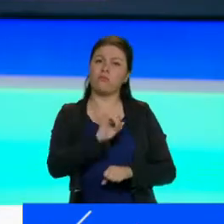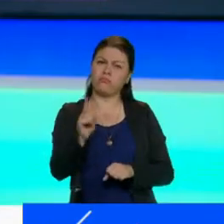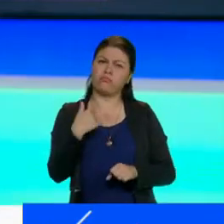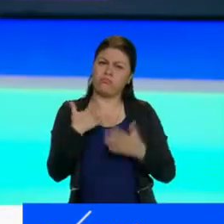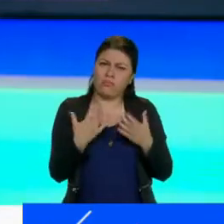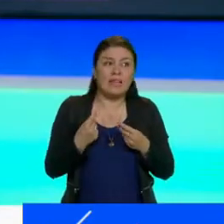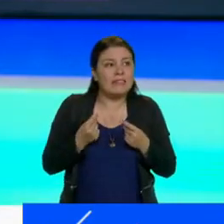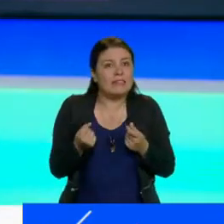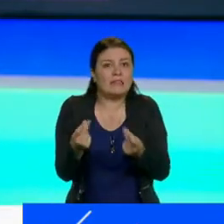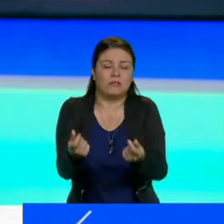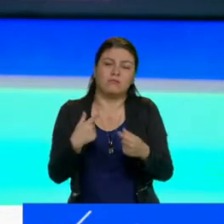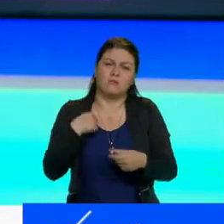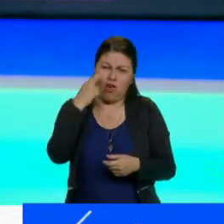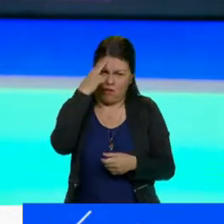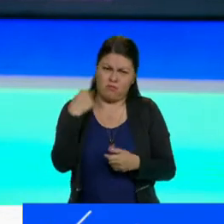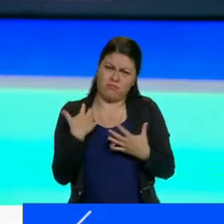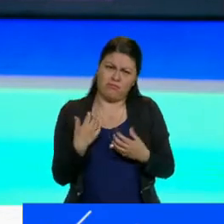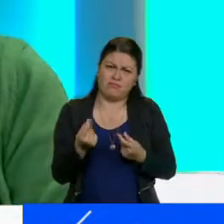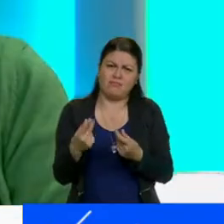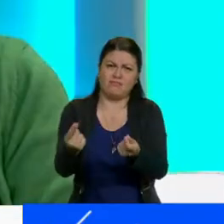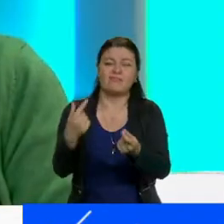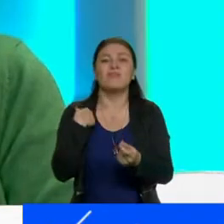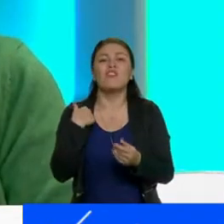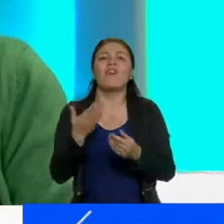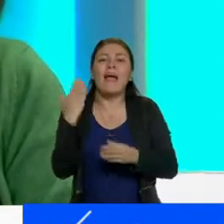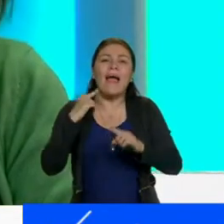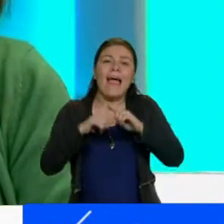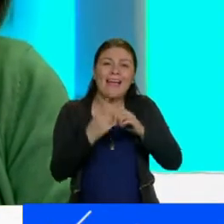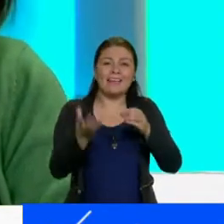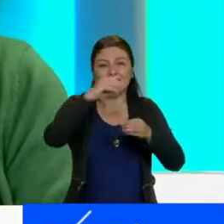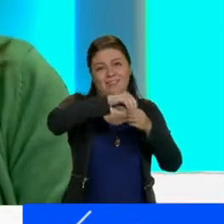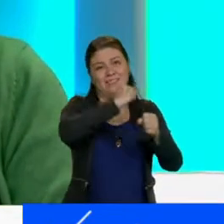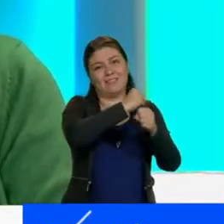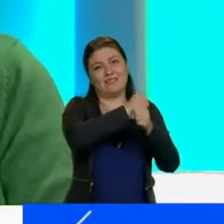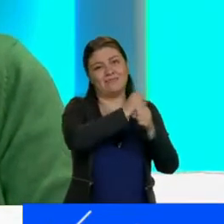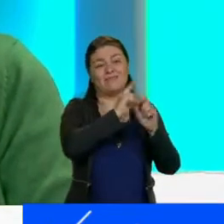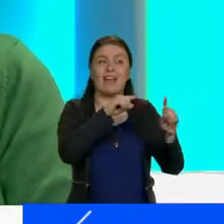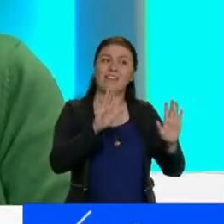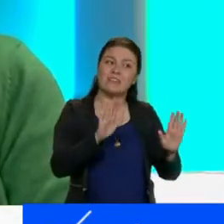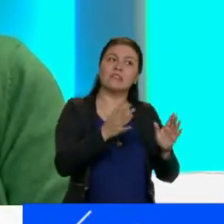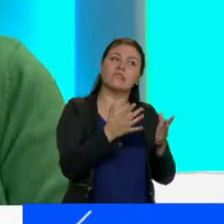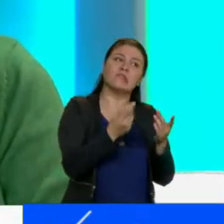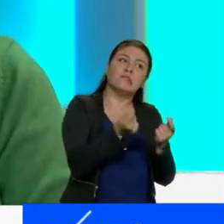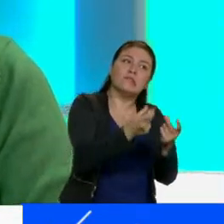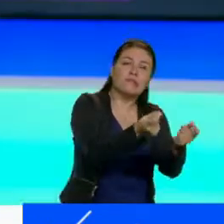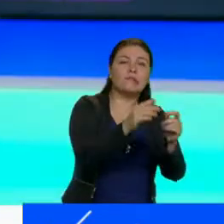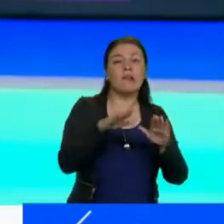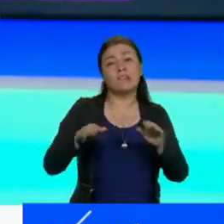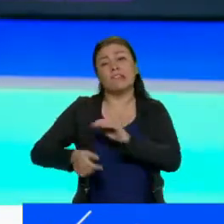más rápido, pero yo que estuve también ahí sé que hay unas cosas que pueden ir más rápido, otras que no. Ya.